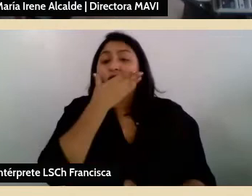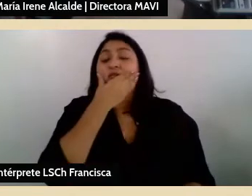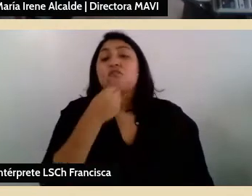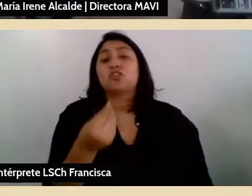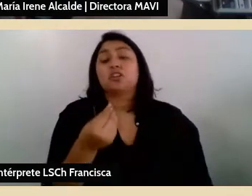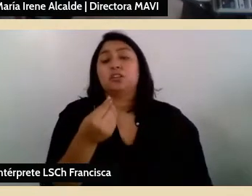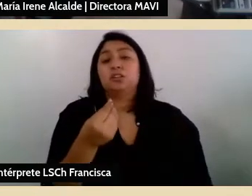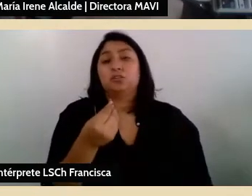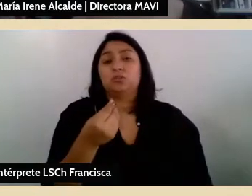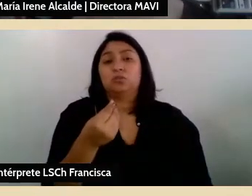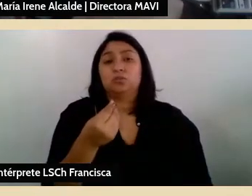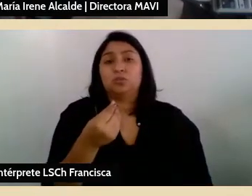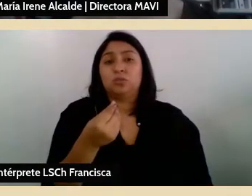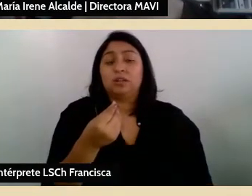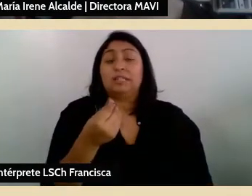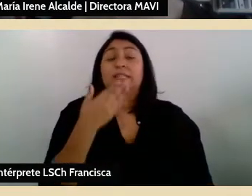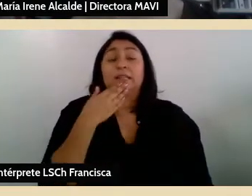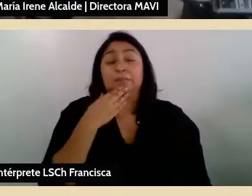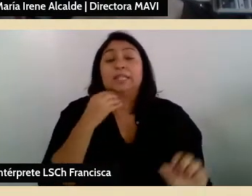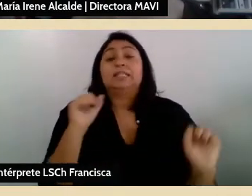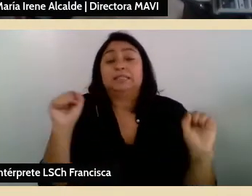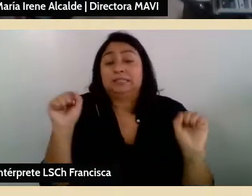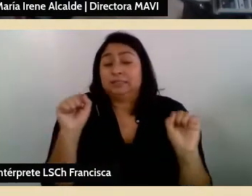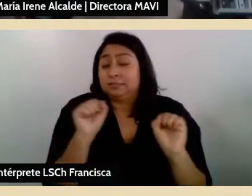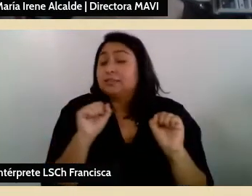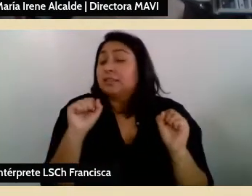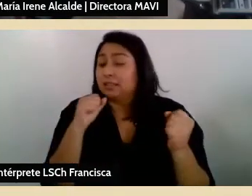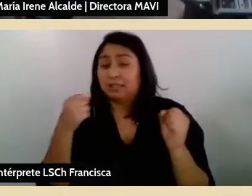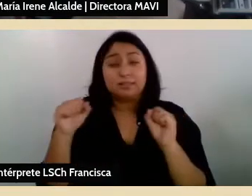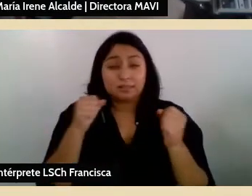hay que reconocer, muy estresado, pero muy bonito